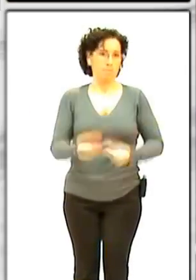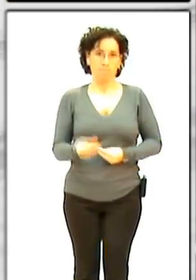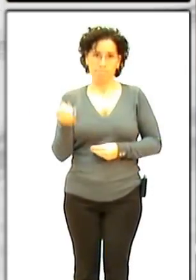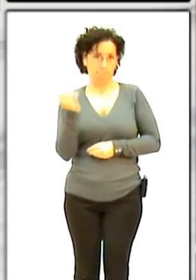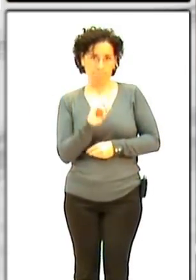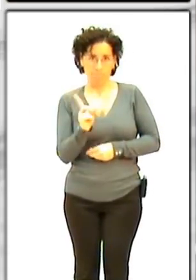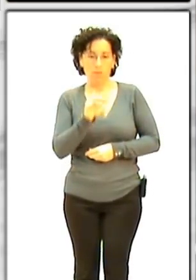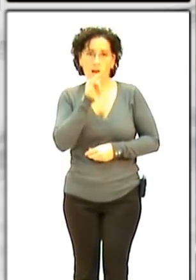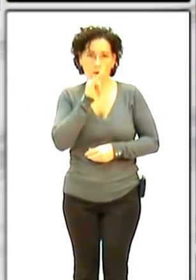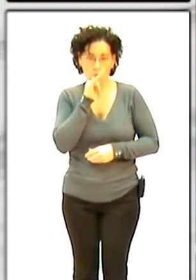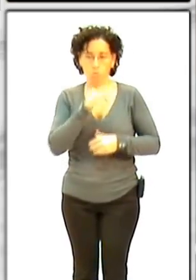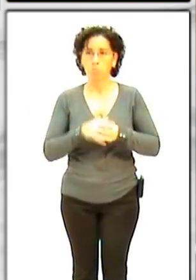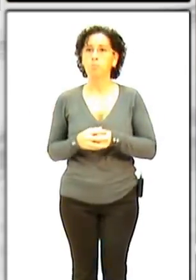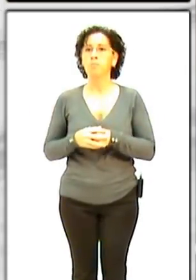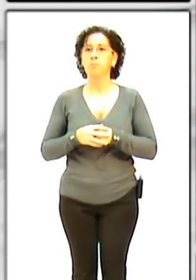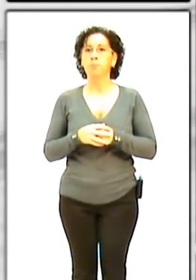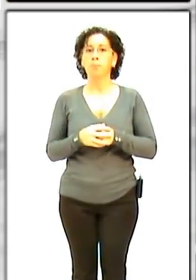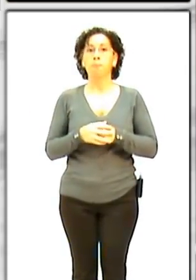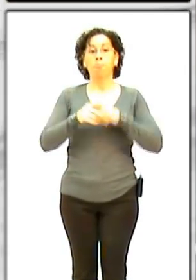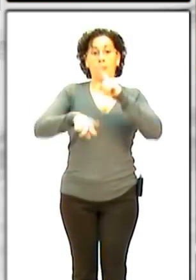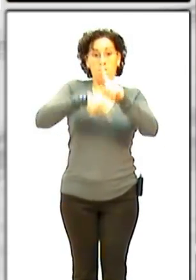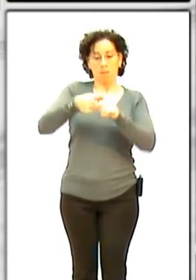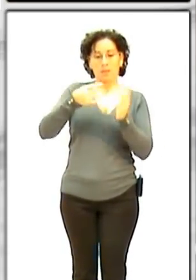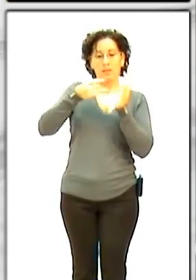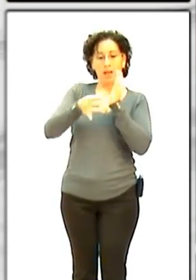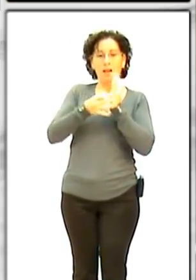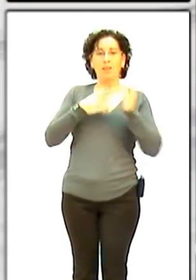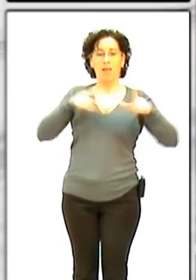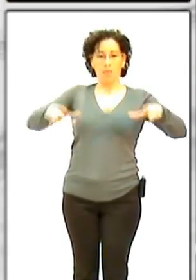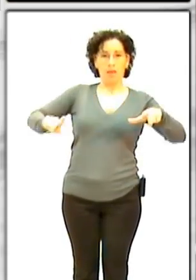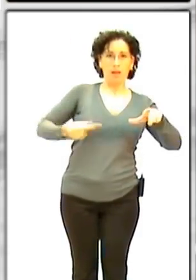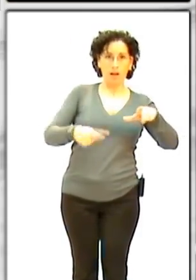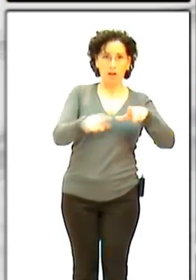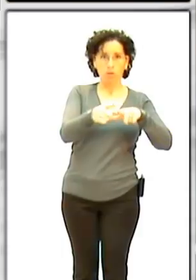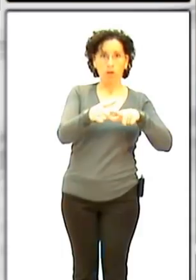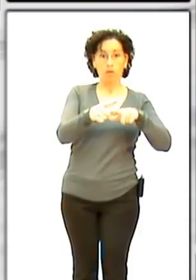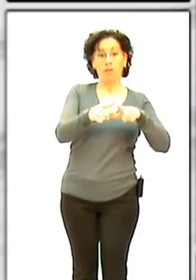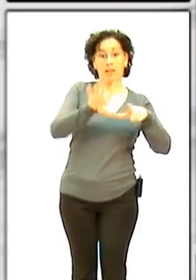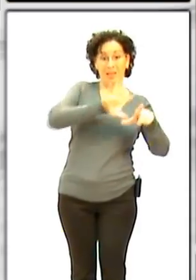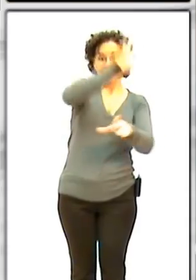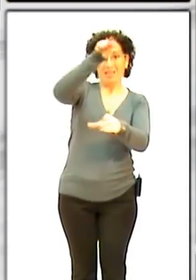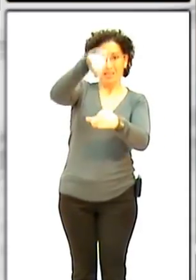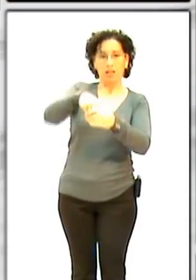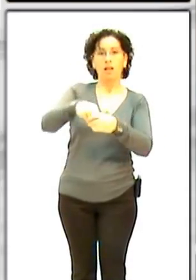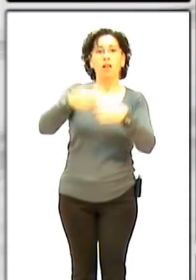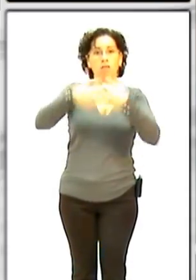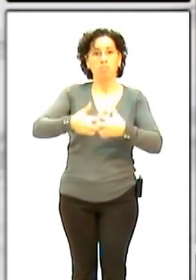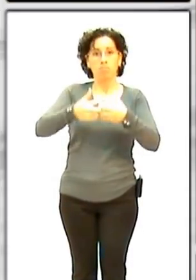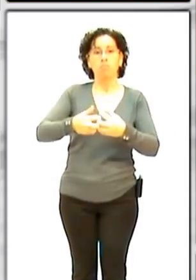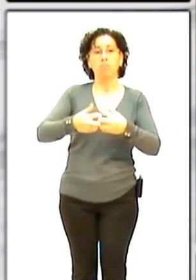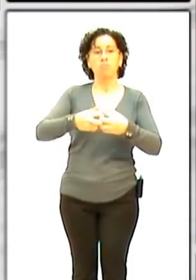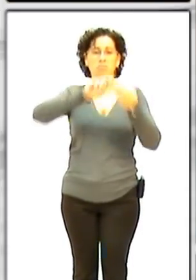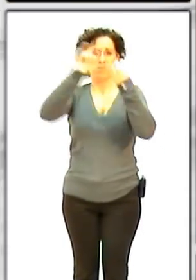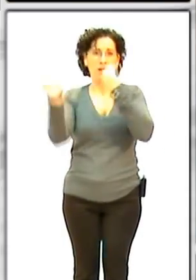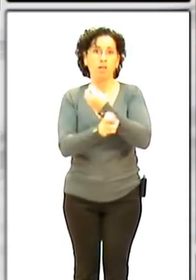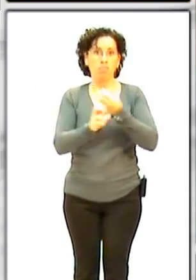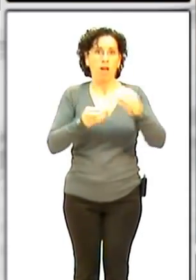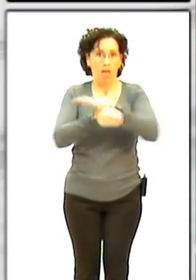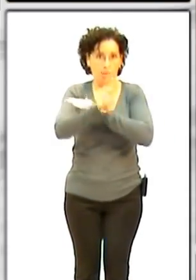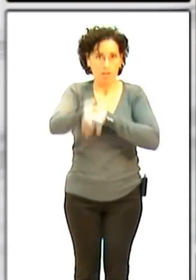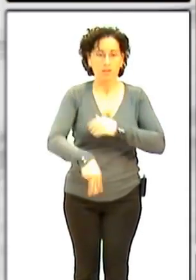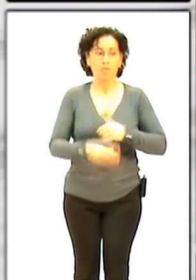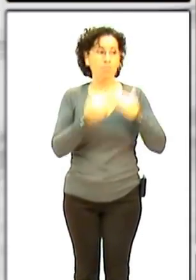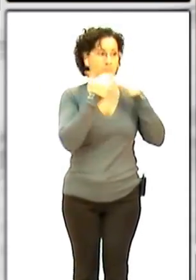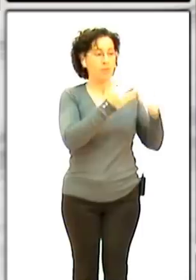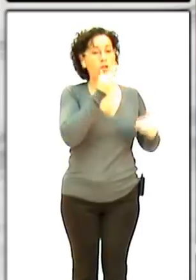ciudad, y la calidad del producto cartográfico y la necesidad de hacer dispositivos accesibles. A continuación tiene